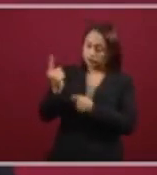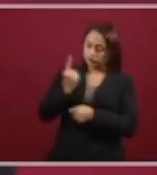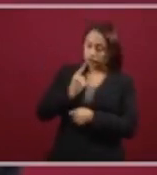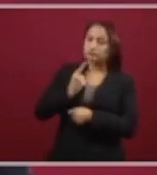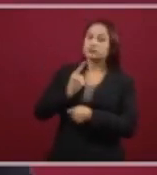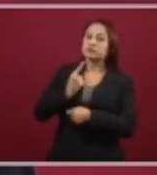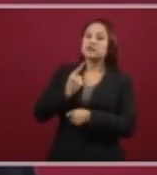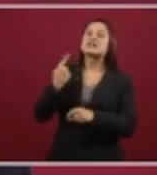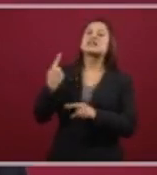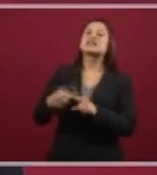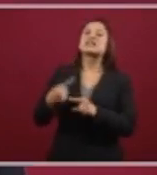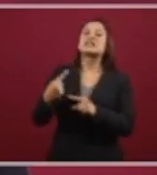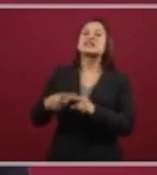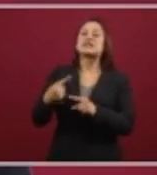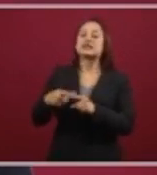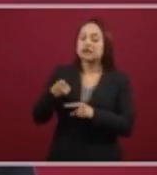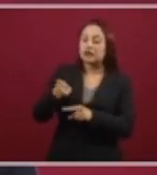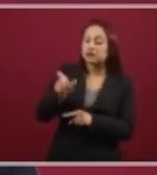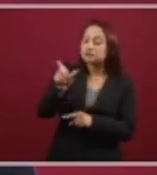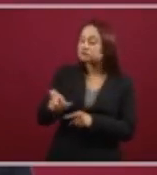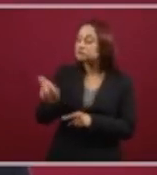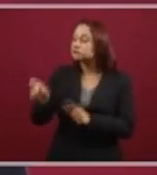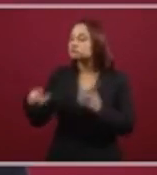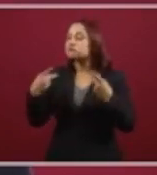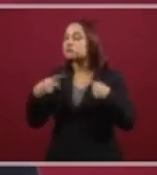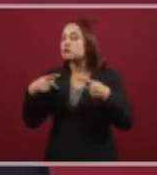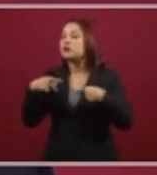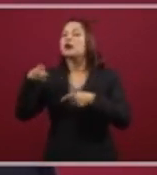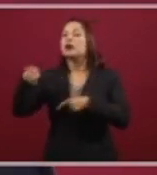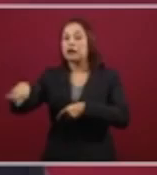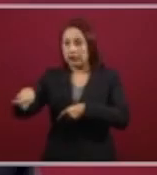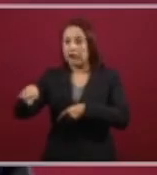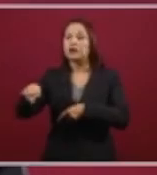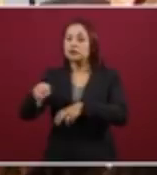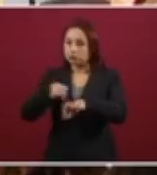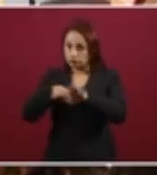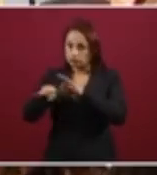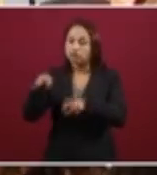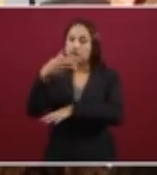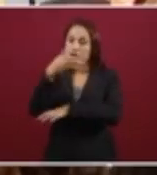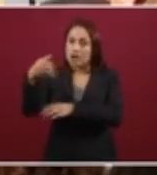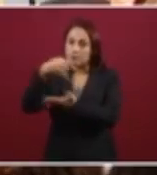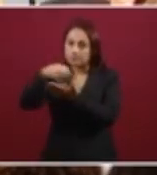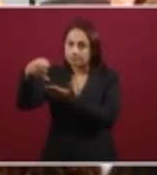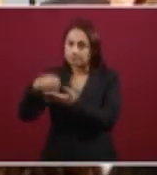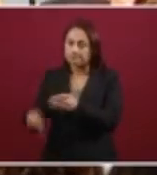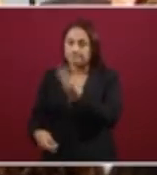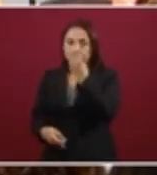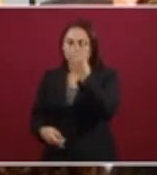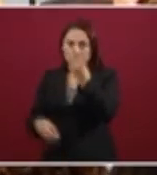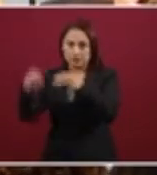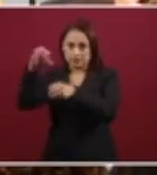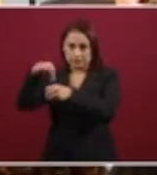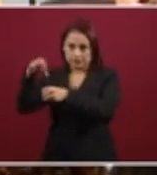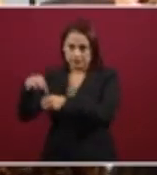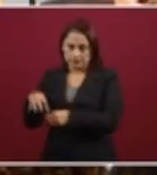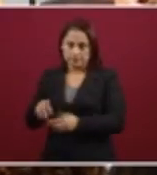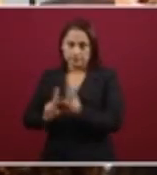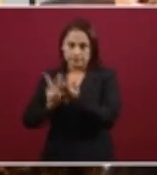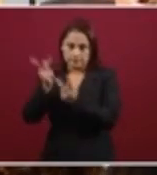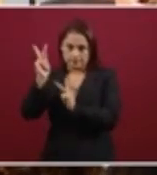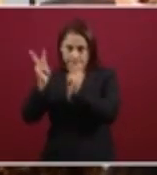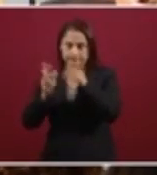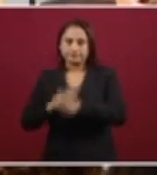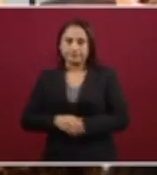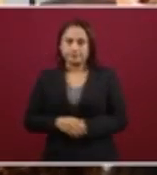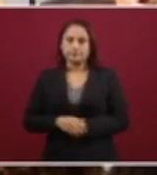están recibiendo el fertilizante son legítimos productores de estos cultivos, cosa que ocurrió en muchas ocasiones